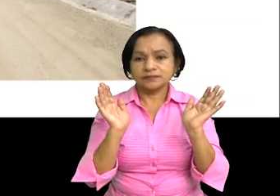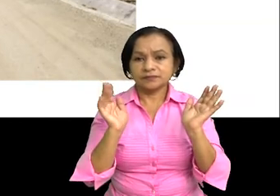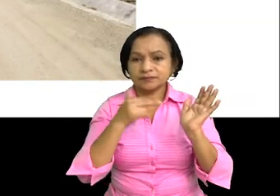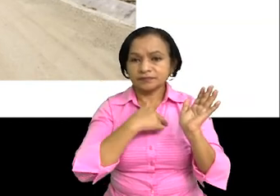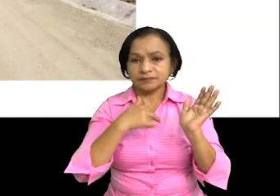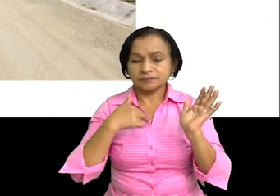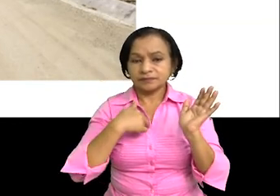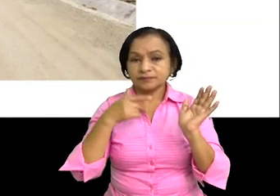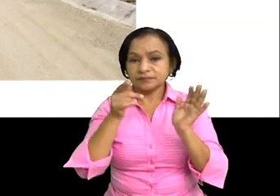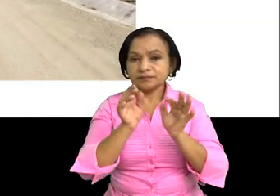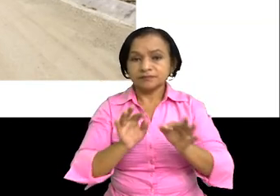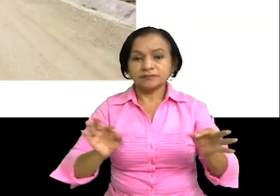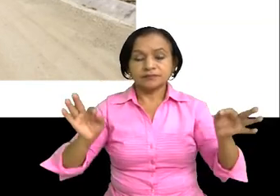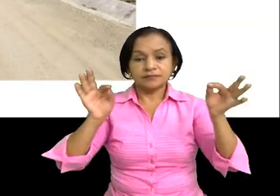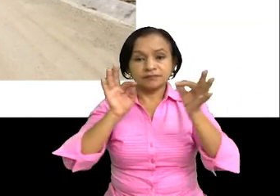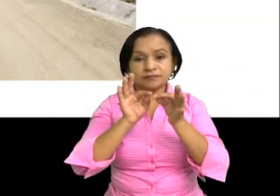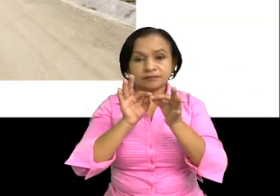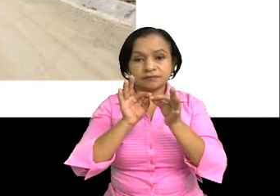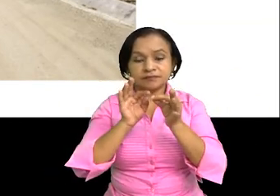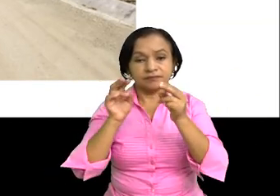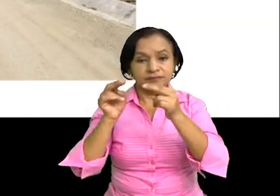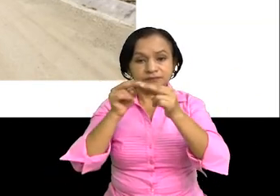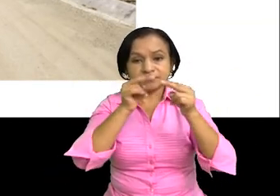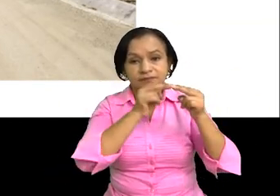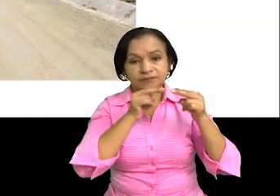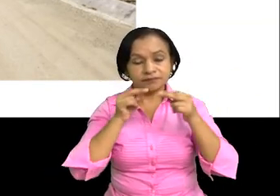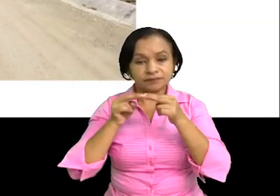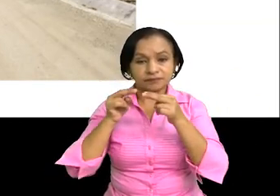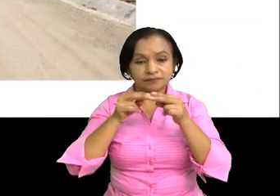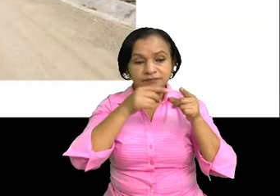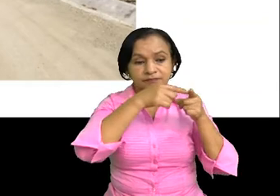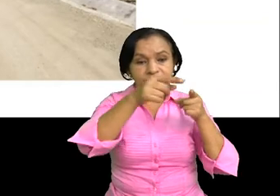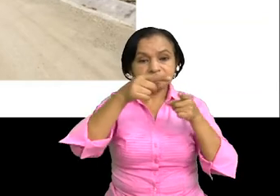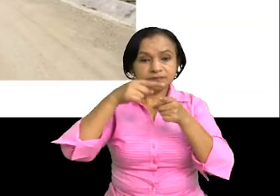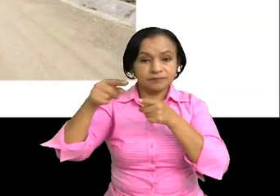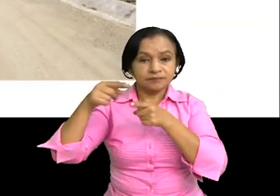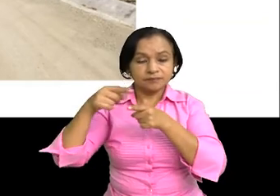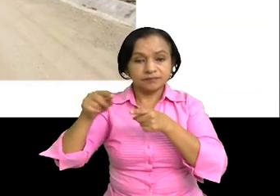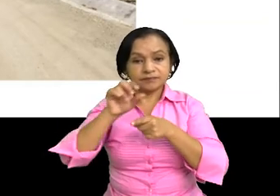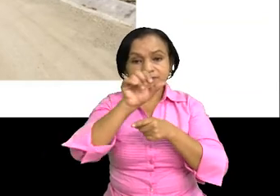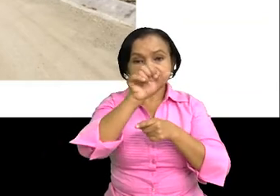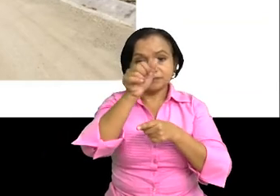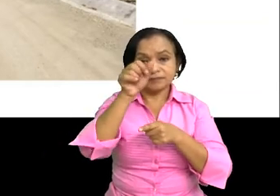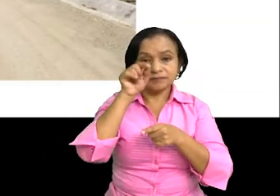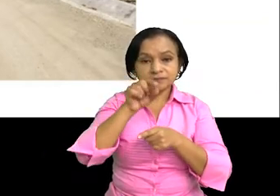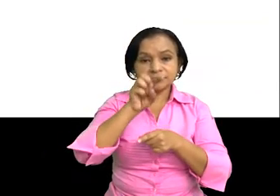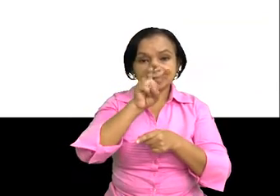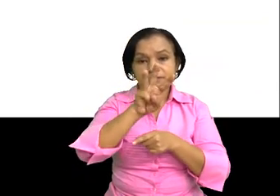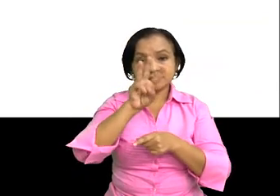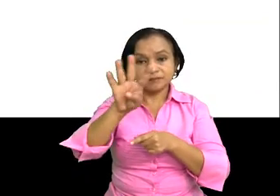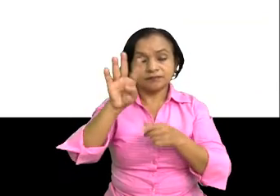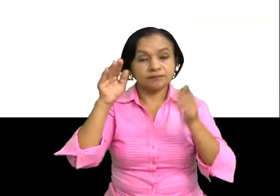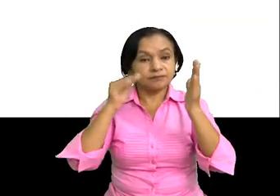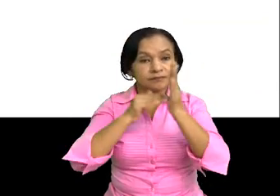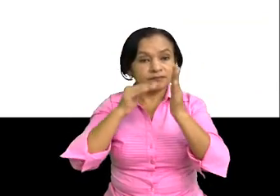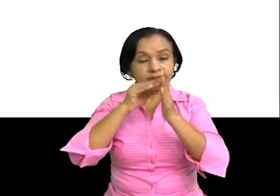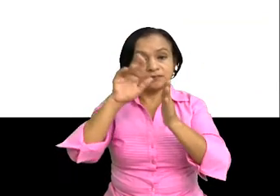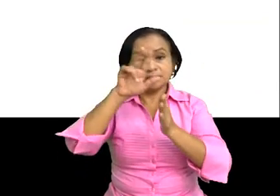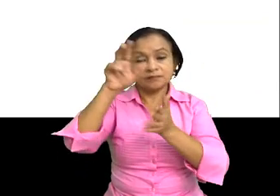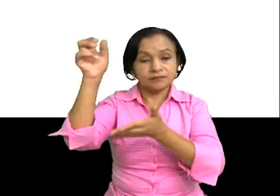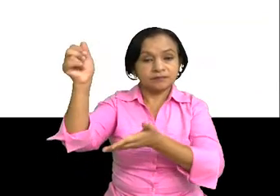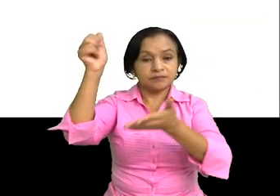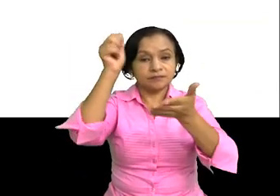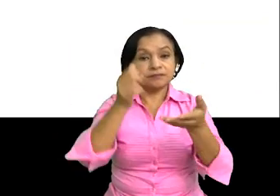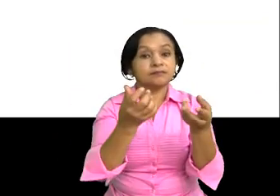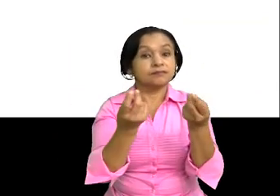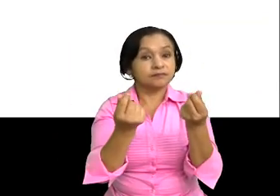por el alto impacto que tiene en conectividad intermunicipal. Ahí invertimos 6.34 millones de Córdoba.